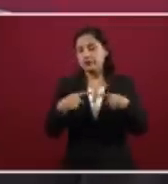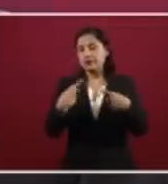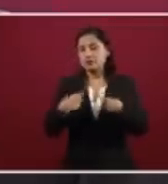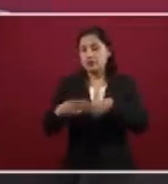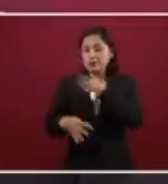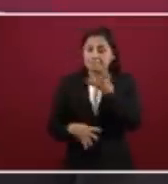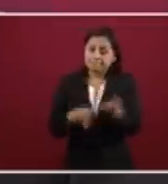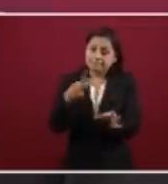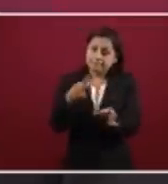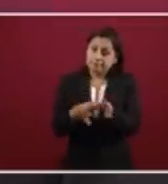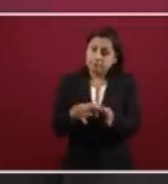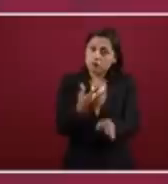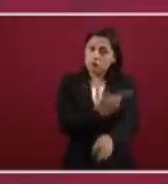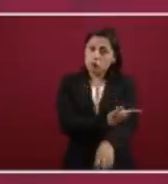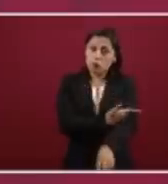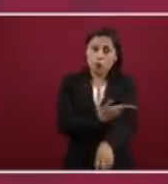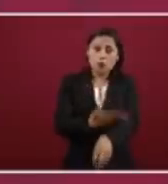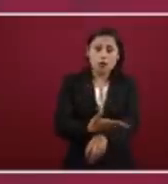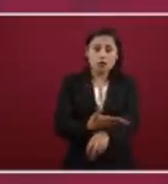incorruptible,